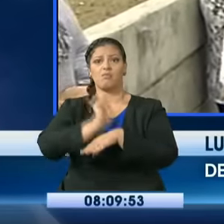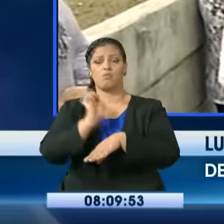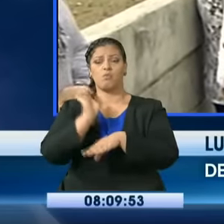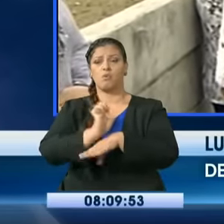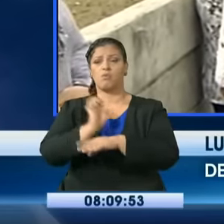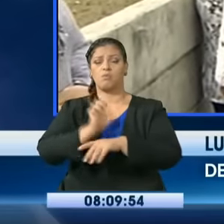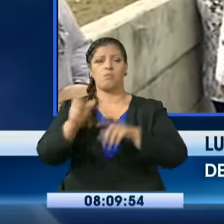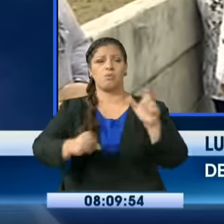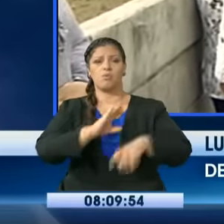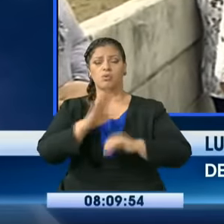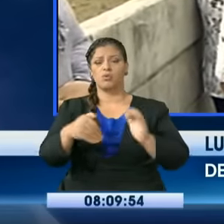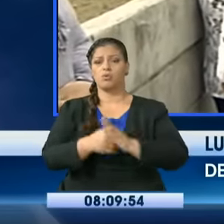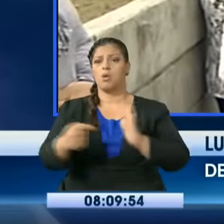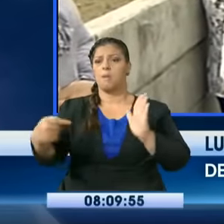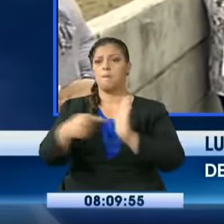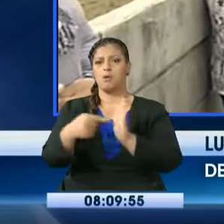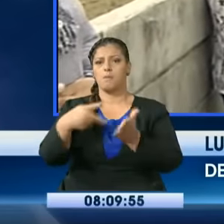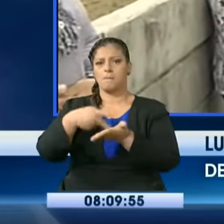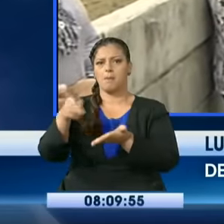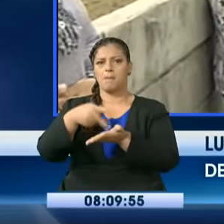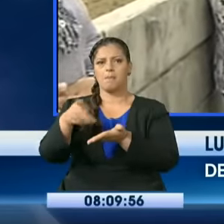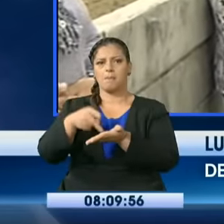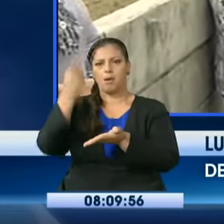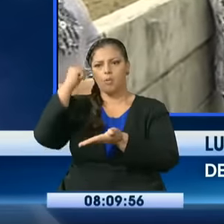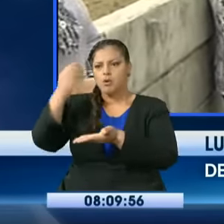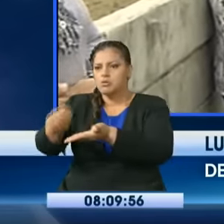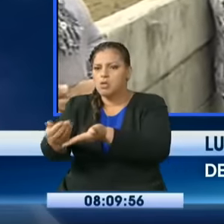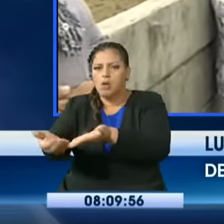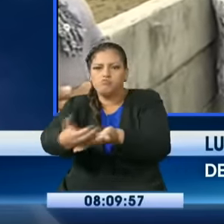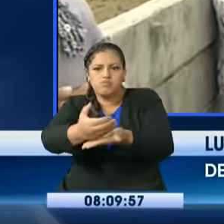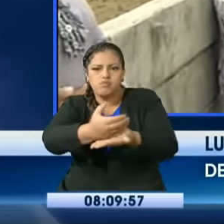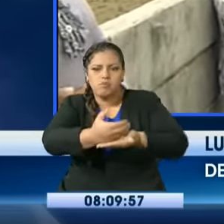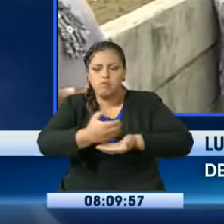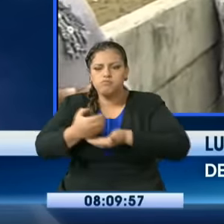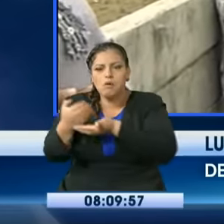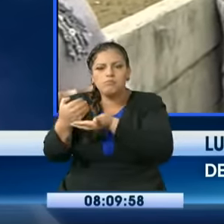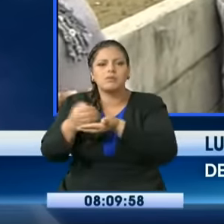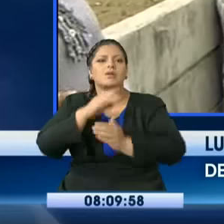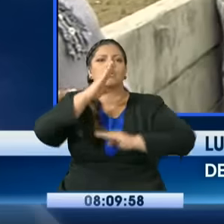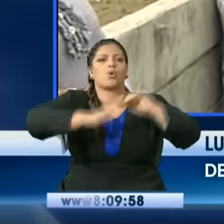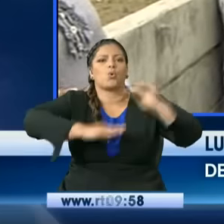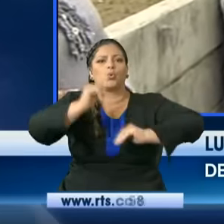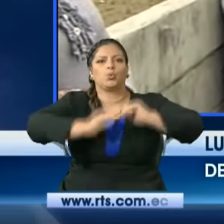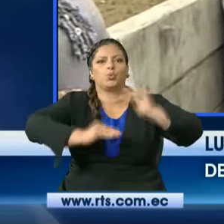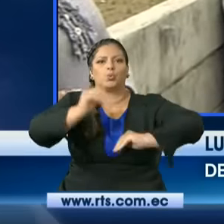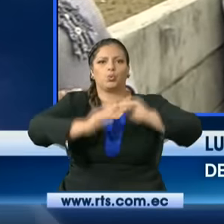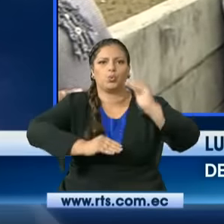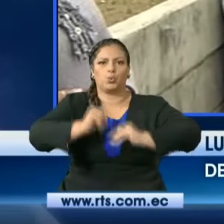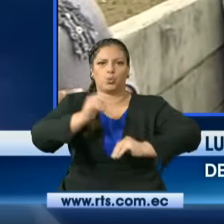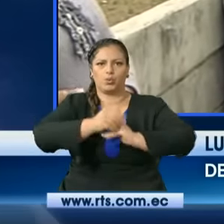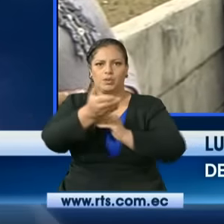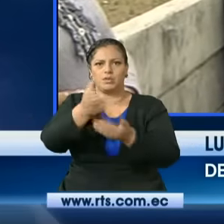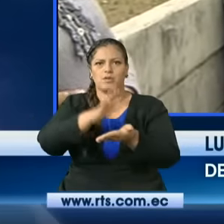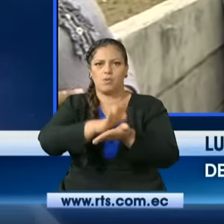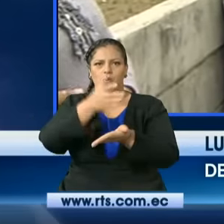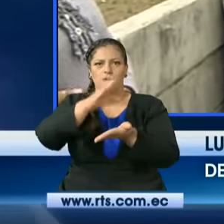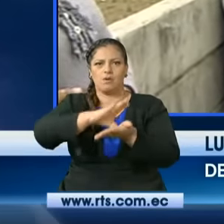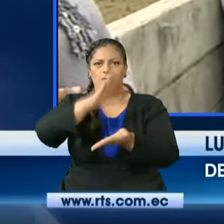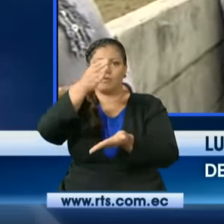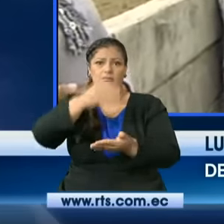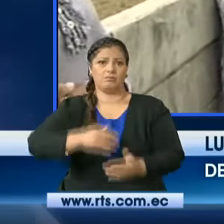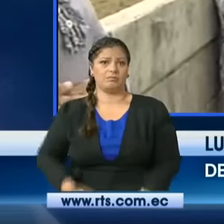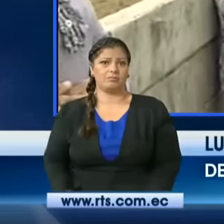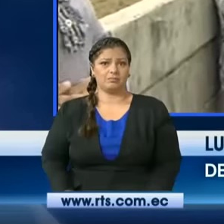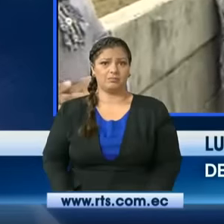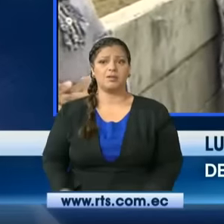adentro. Porque toda obra que hace el gobierno o el municipio es hecha con dinero de los ecuatorianos, en base a los impuestos que se